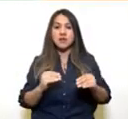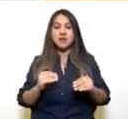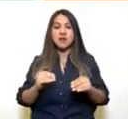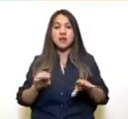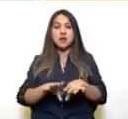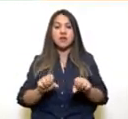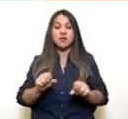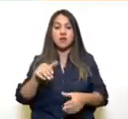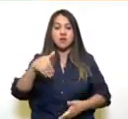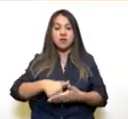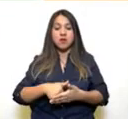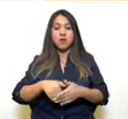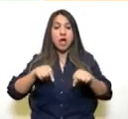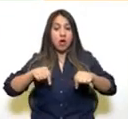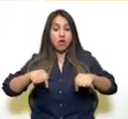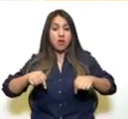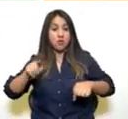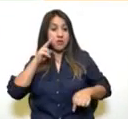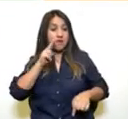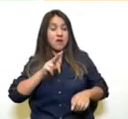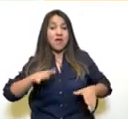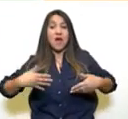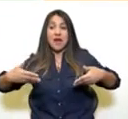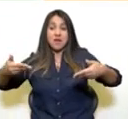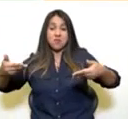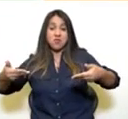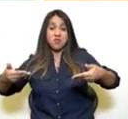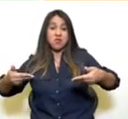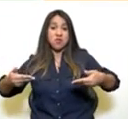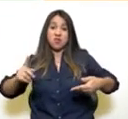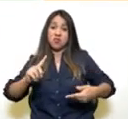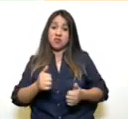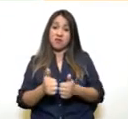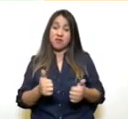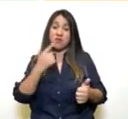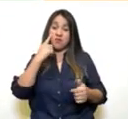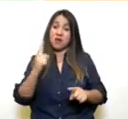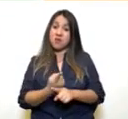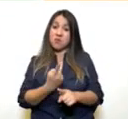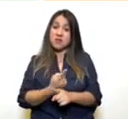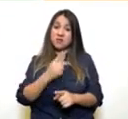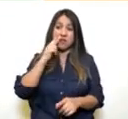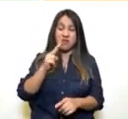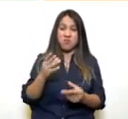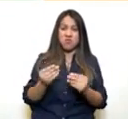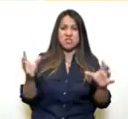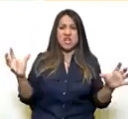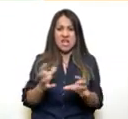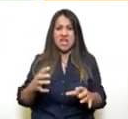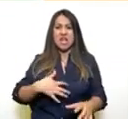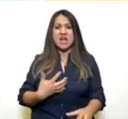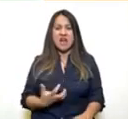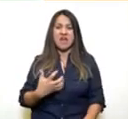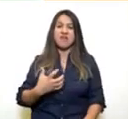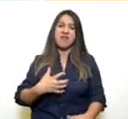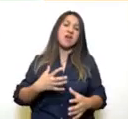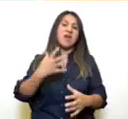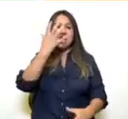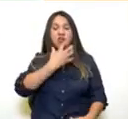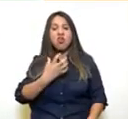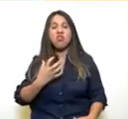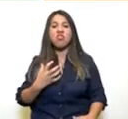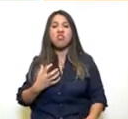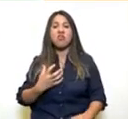ahora el ánimo no estaba muy bueno para el diálogo anotaba un poco de mucha rabia bronca enojo insulto ataque